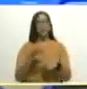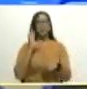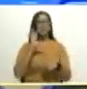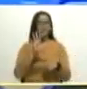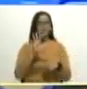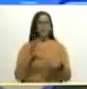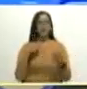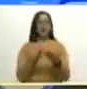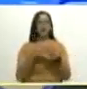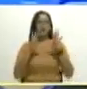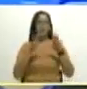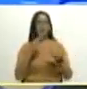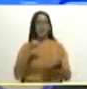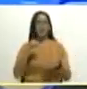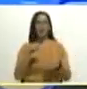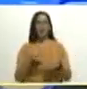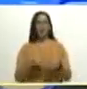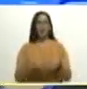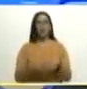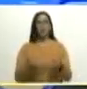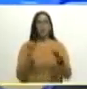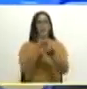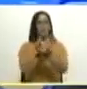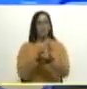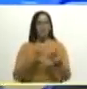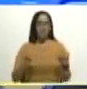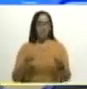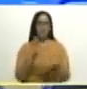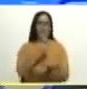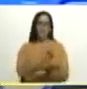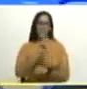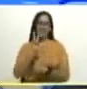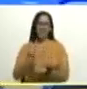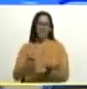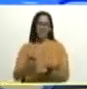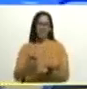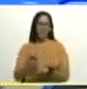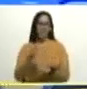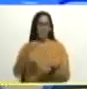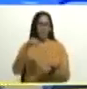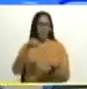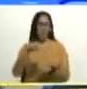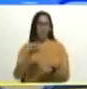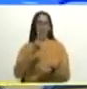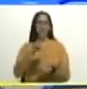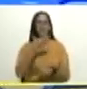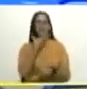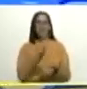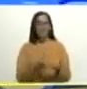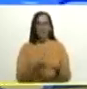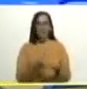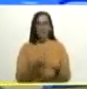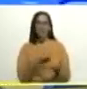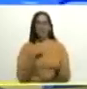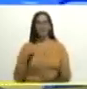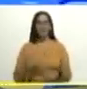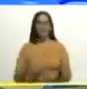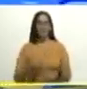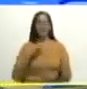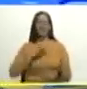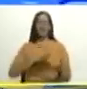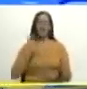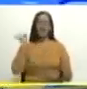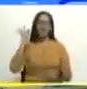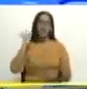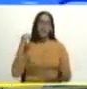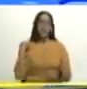del 5 al 10 de noviembre está Shanghai y finalmente del 22 de noviembre al 2 de diciembre en Beijing está la